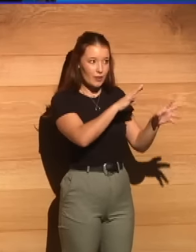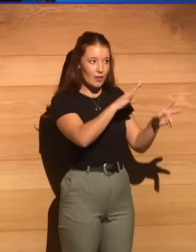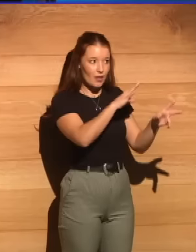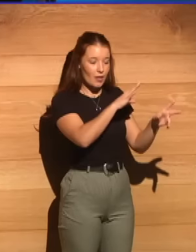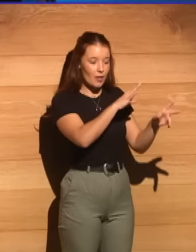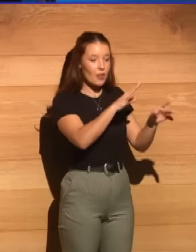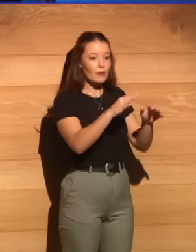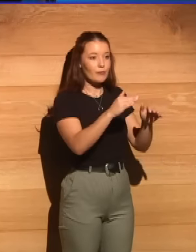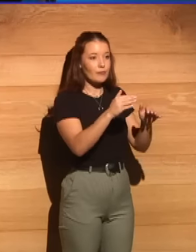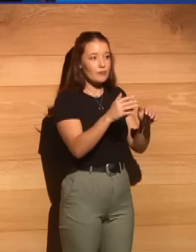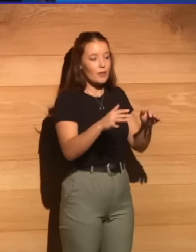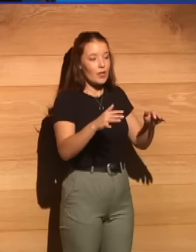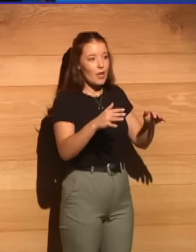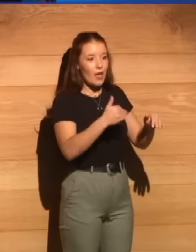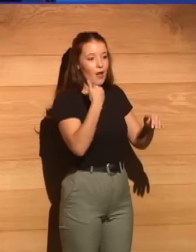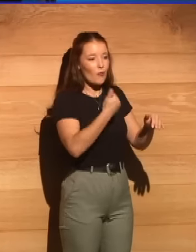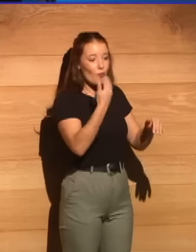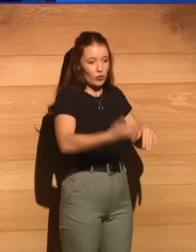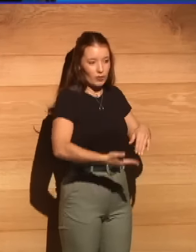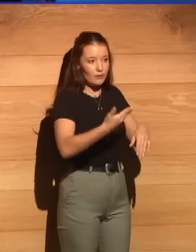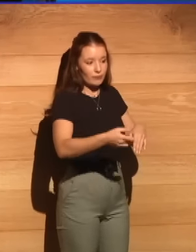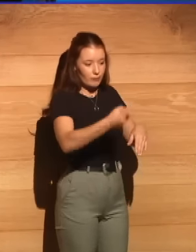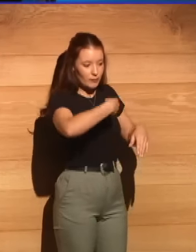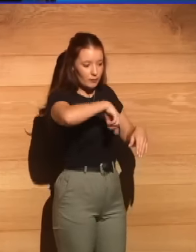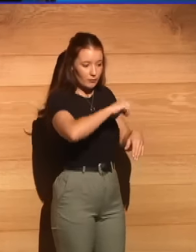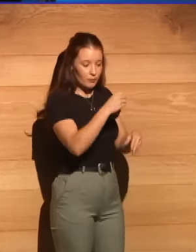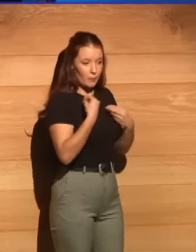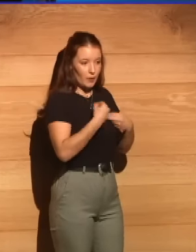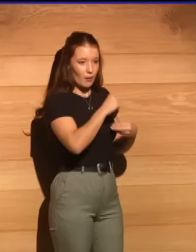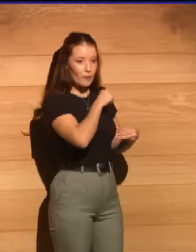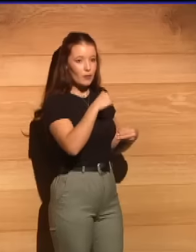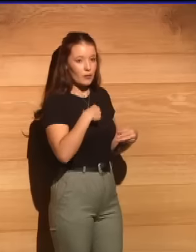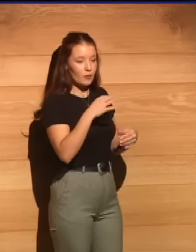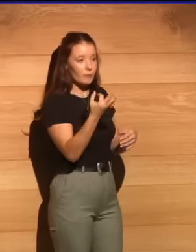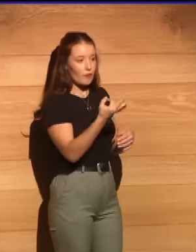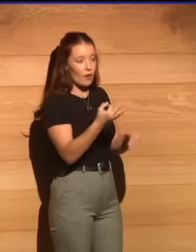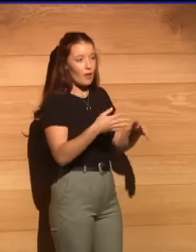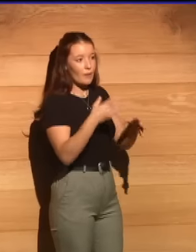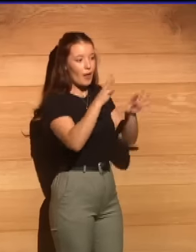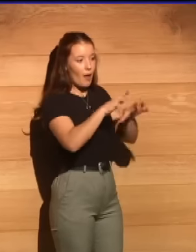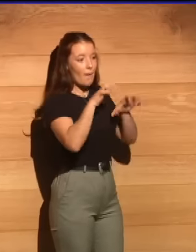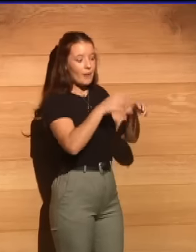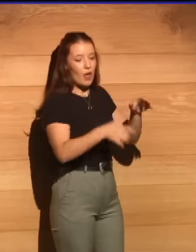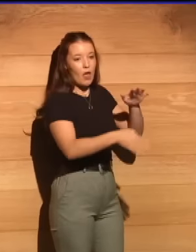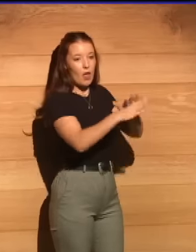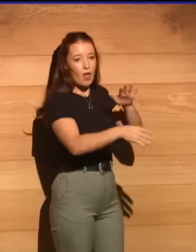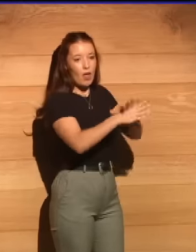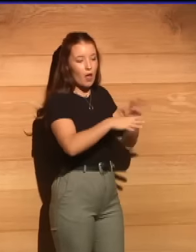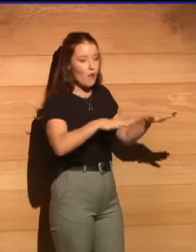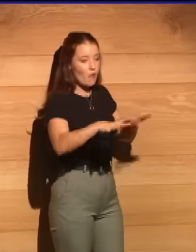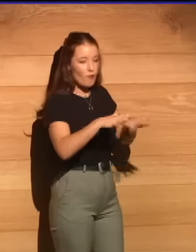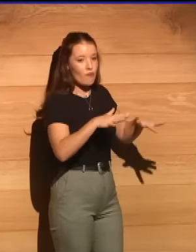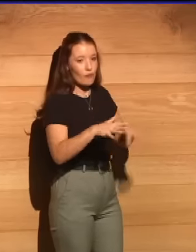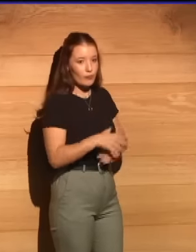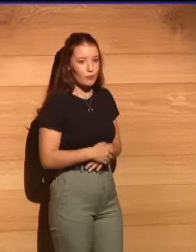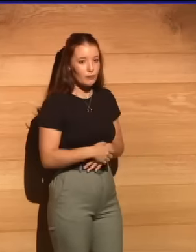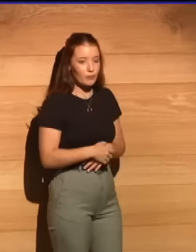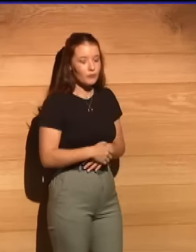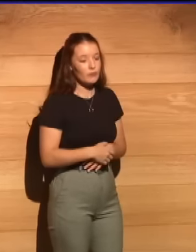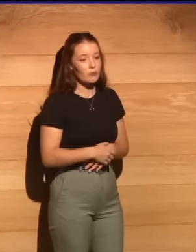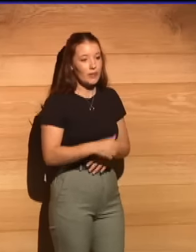profesional va a ser nuestra capacidad de aprendizaje continuo. Creo que hay el concepto de